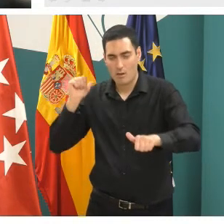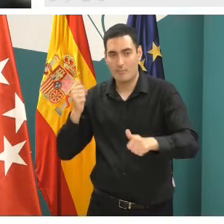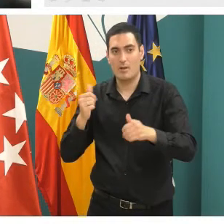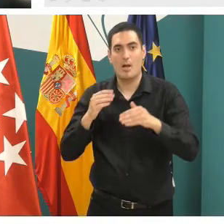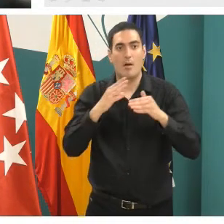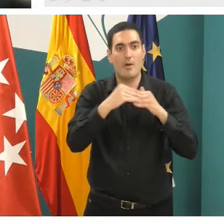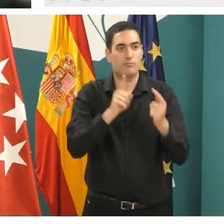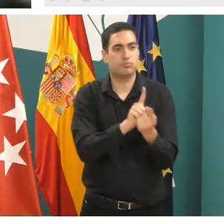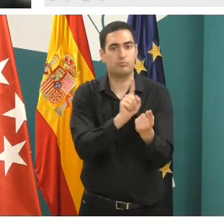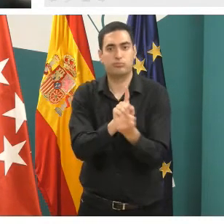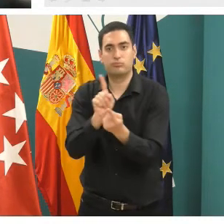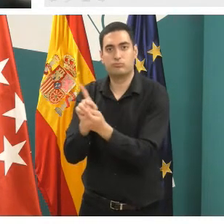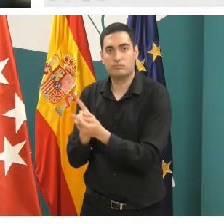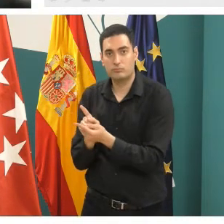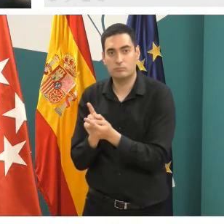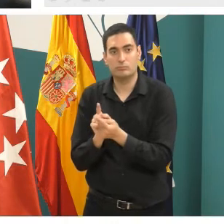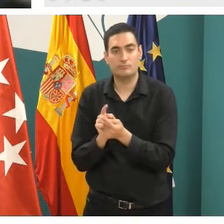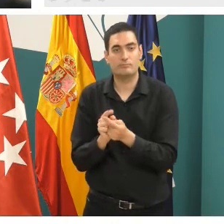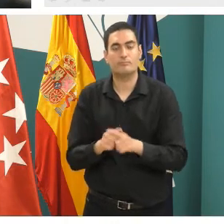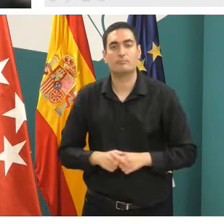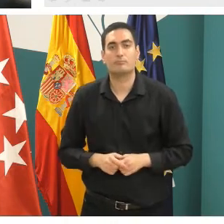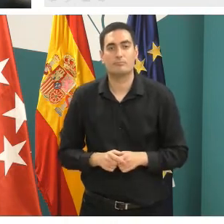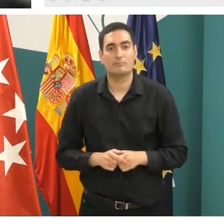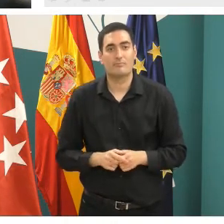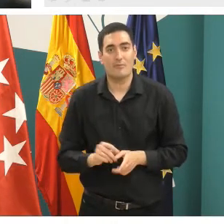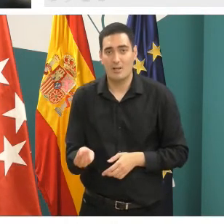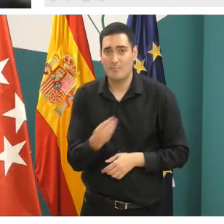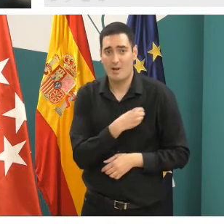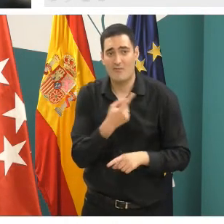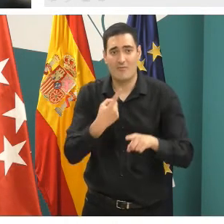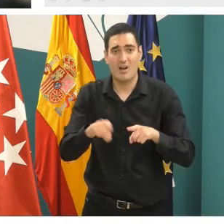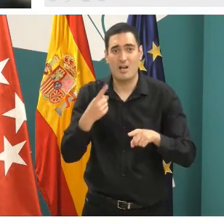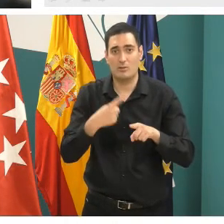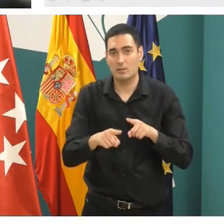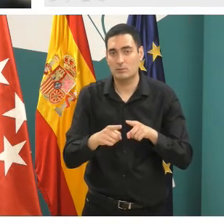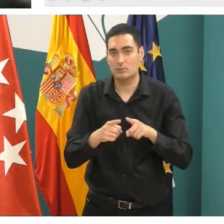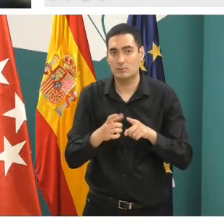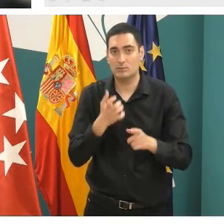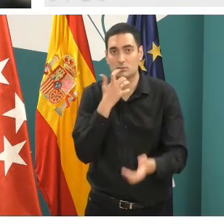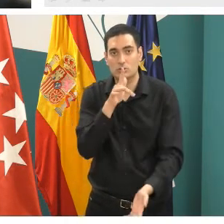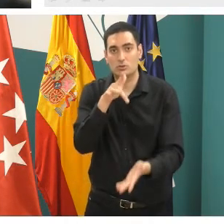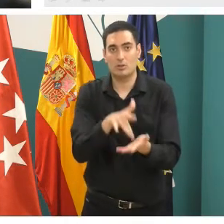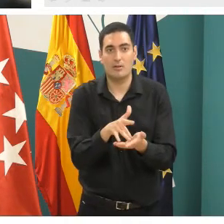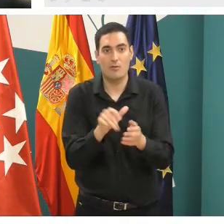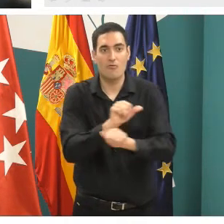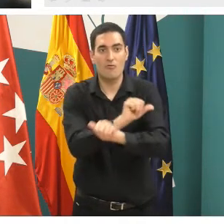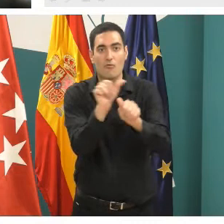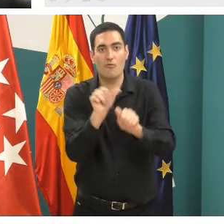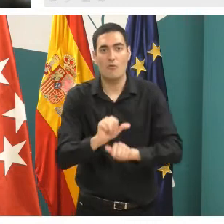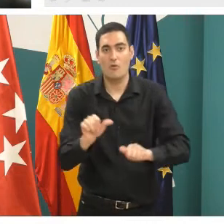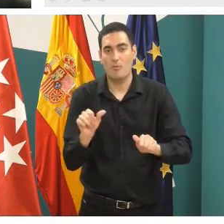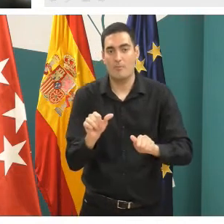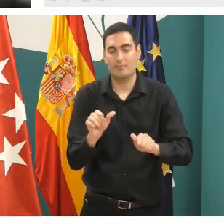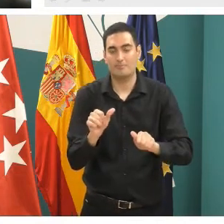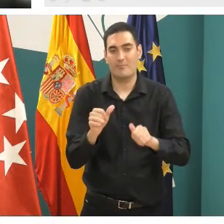los pacientes casi cotidiano, lo que nos refieren es que lamentablemente estos factores cuando interactúan lo hacen de una manera que acaban cerrando